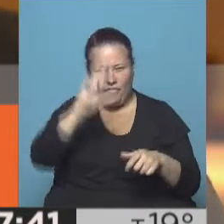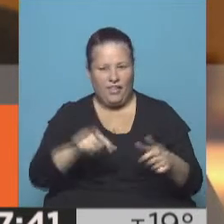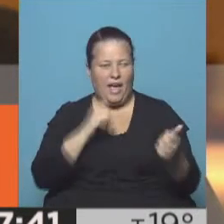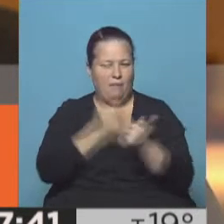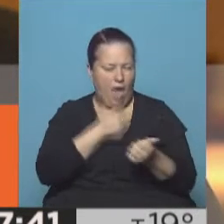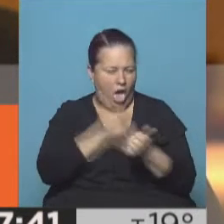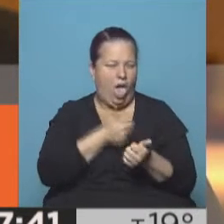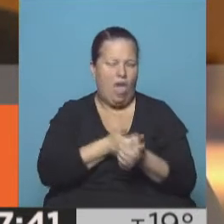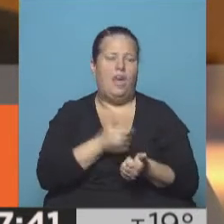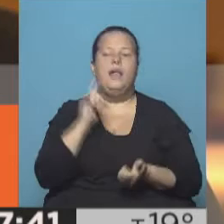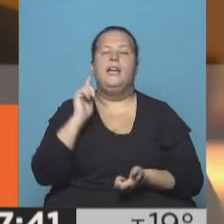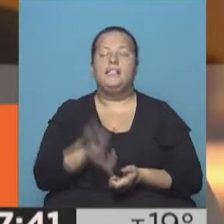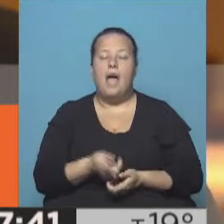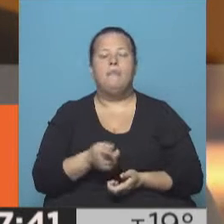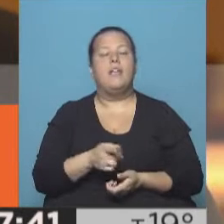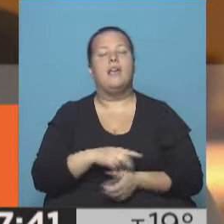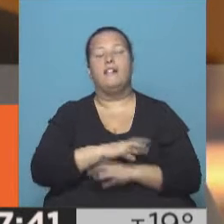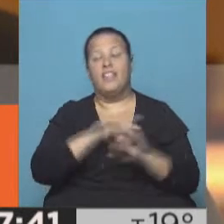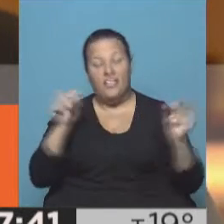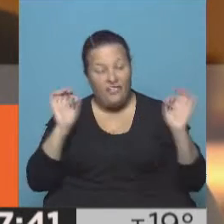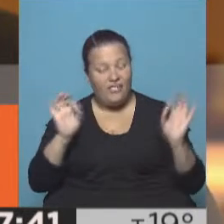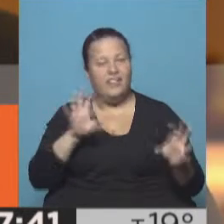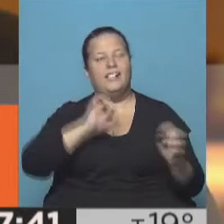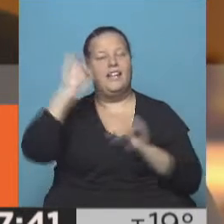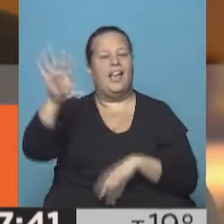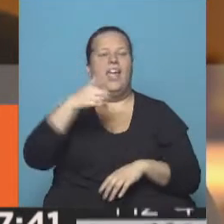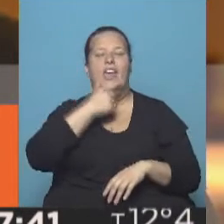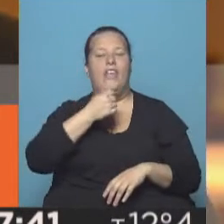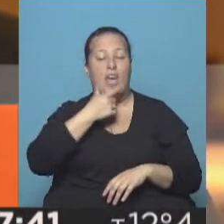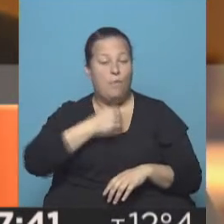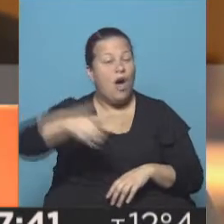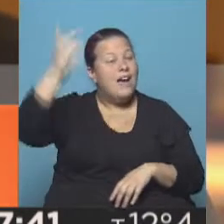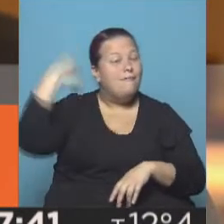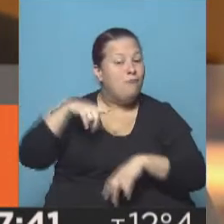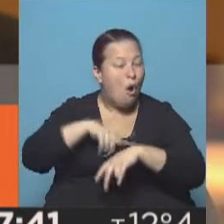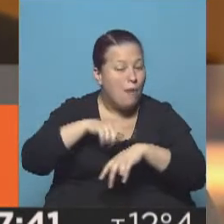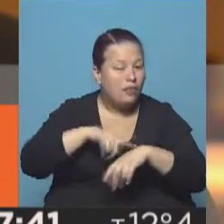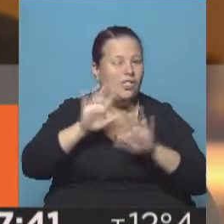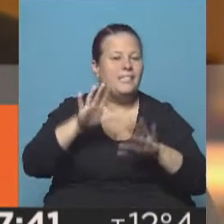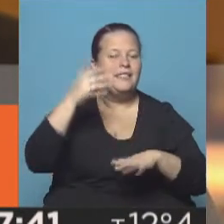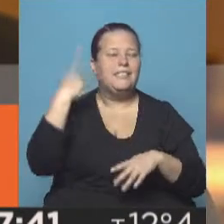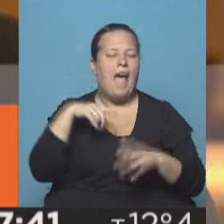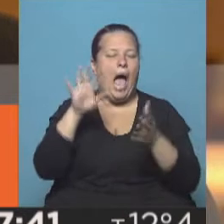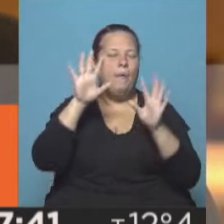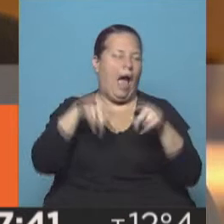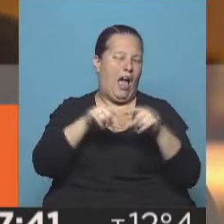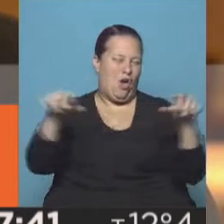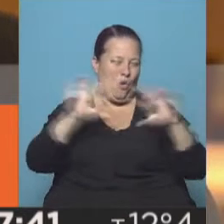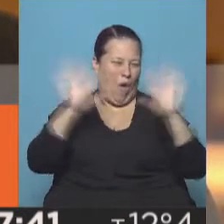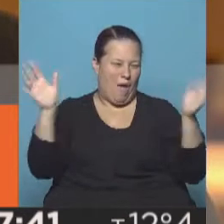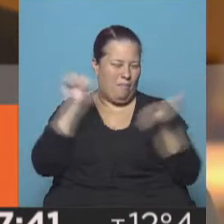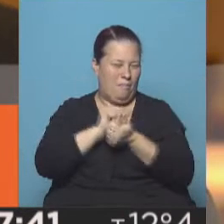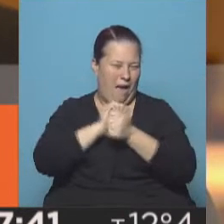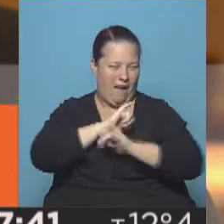Federal y después llevada a Devoto. En aquel entonces existía un osedito que ya no existen más,